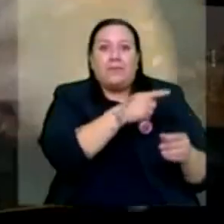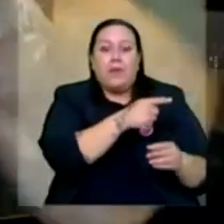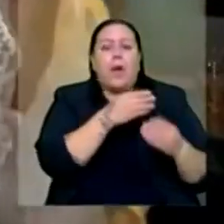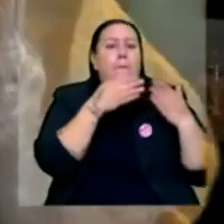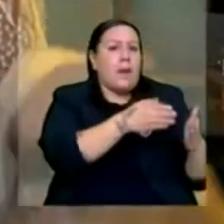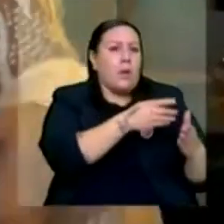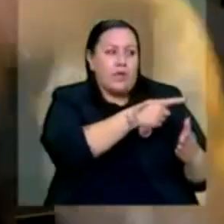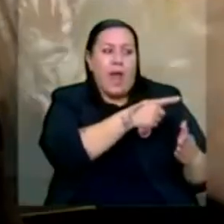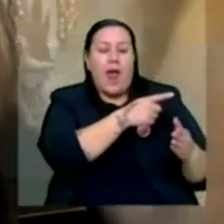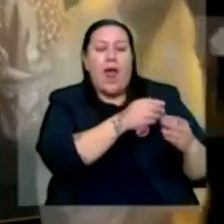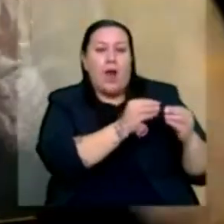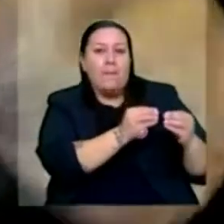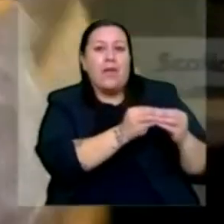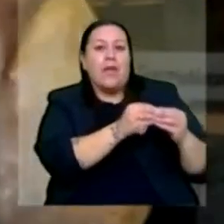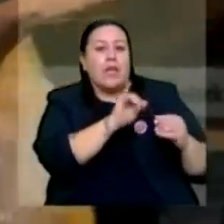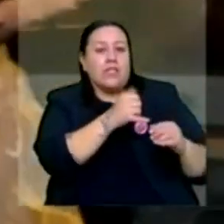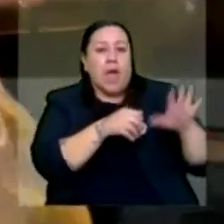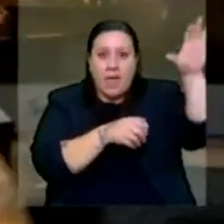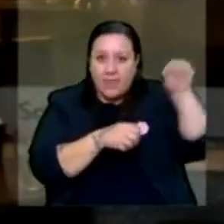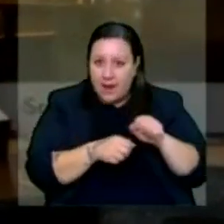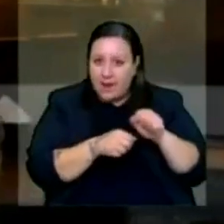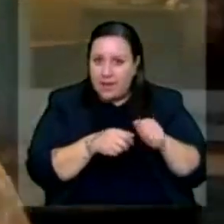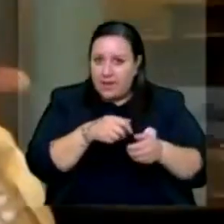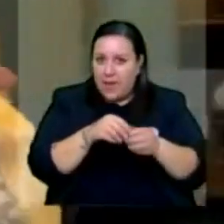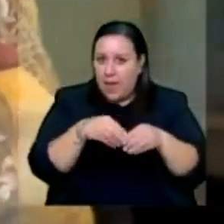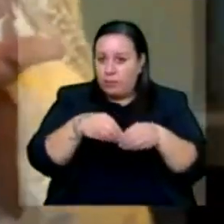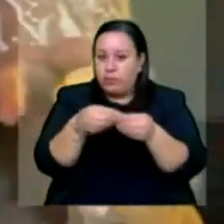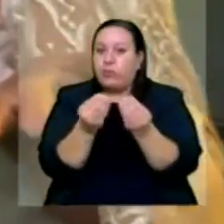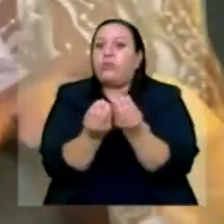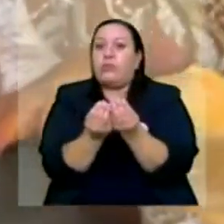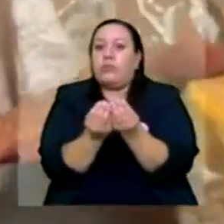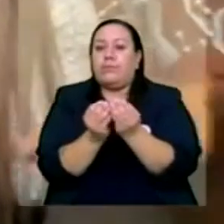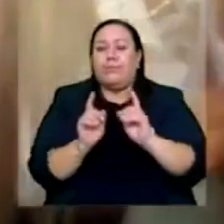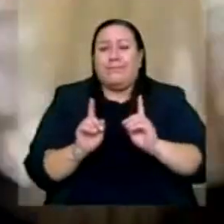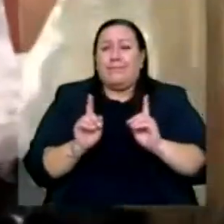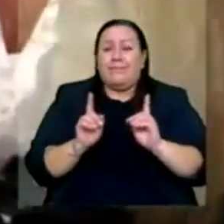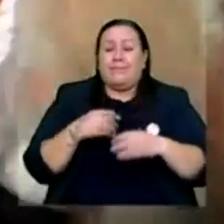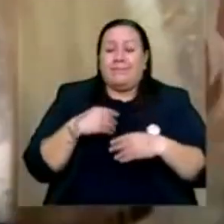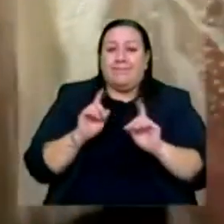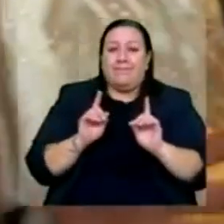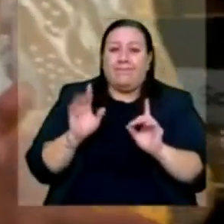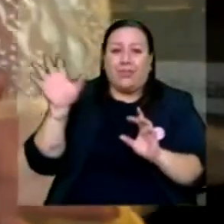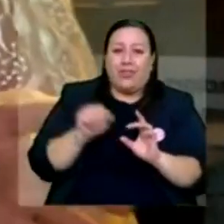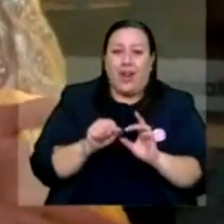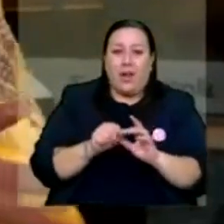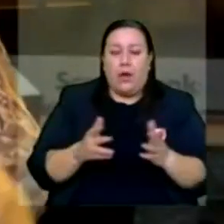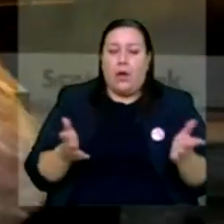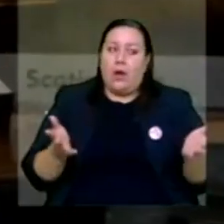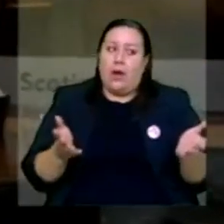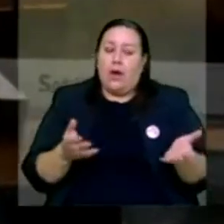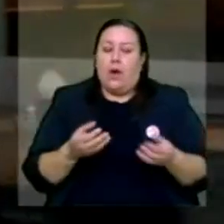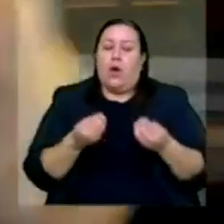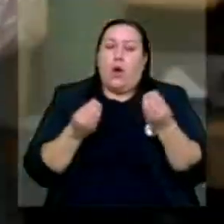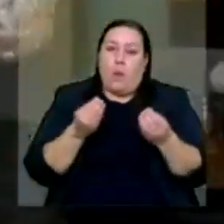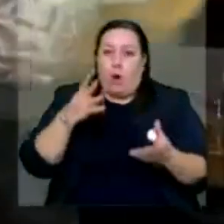Joaquín si trajo el mazo de cartas. ¿Lo trajiste, Joaquín? No traje nada. Ah, Joaquín, sos un desubicado, pero escúchame.